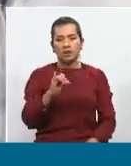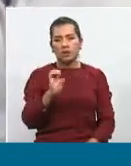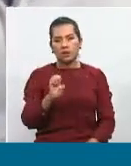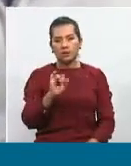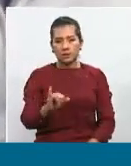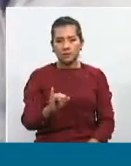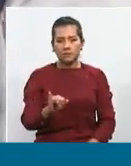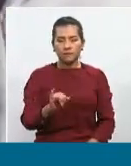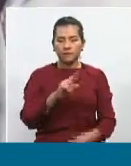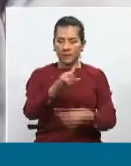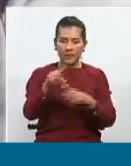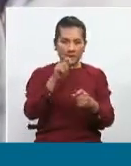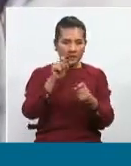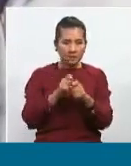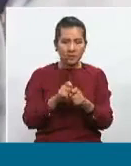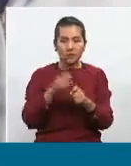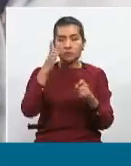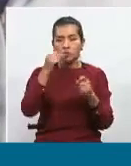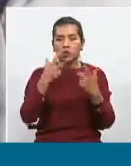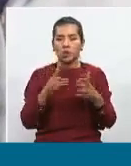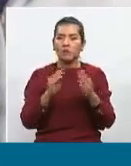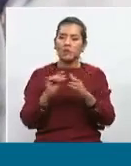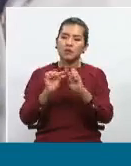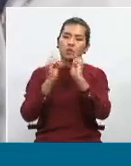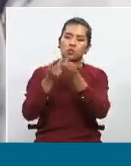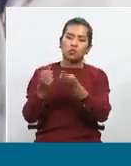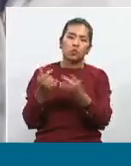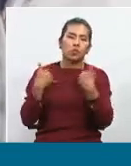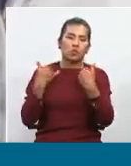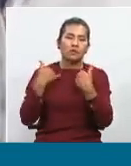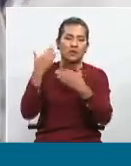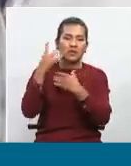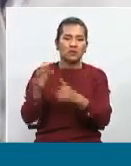específico, en relación a la Unión Juvenil Cruceñista.